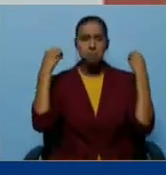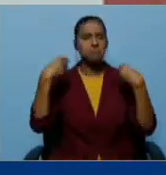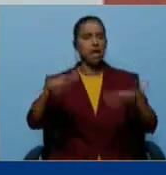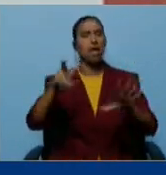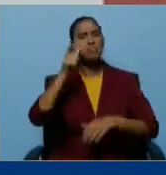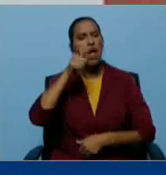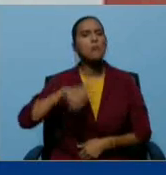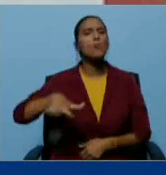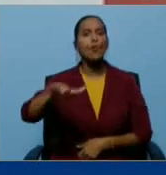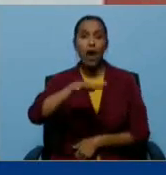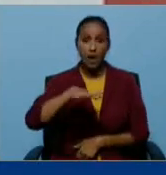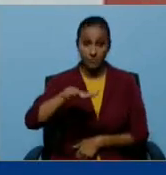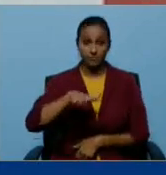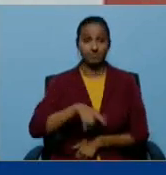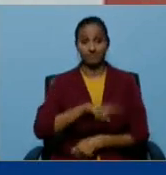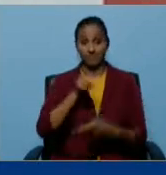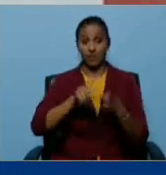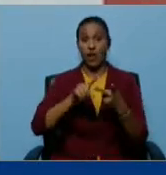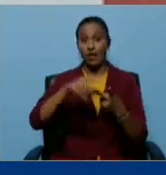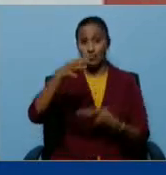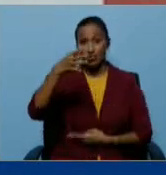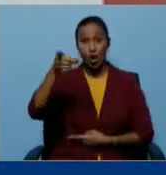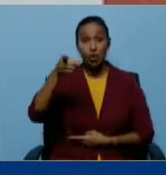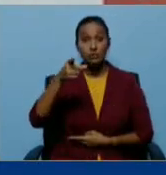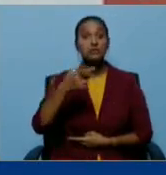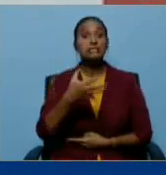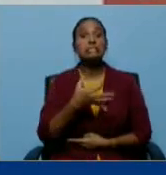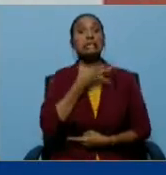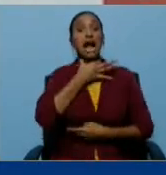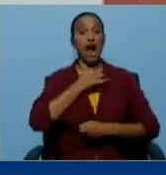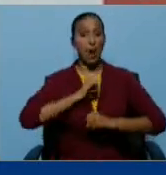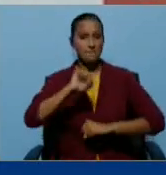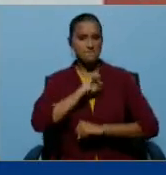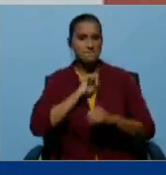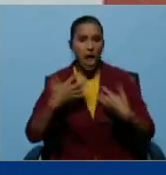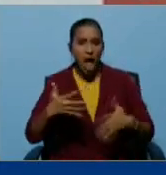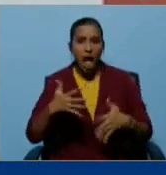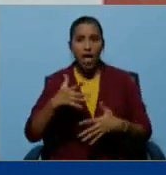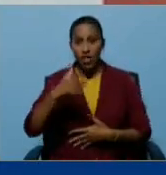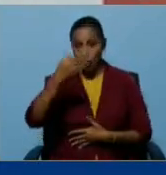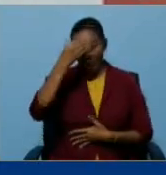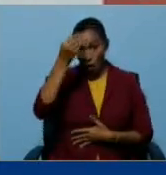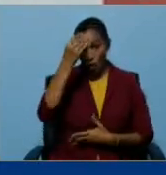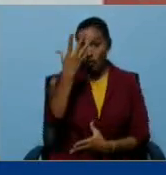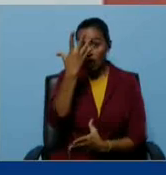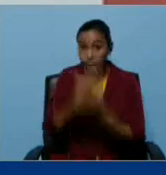Cuando el cobarde criminal del mundo González Urrutia huya como huyó Guaidó,